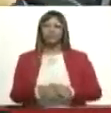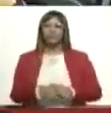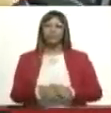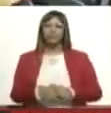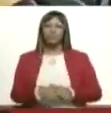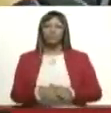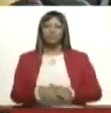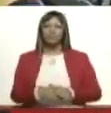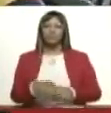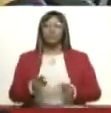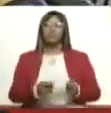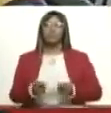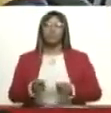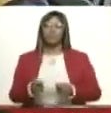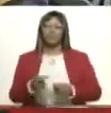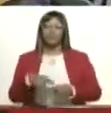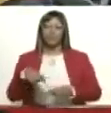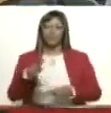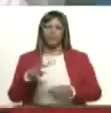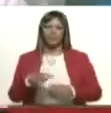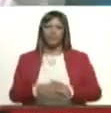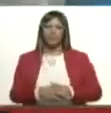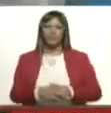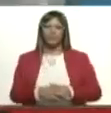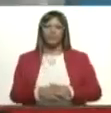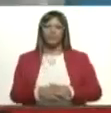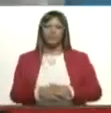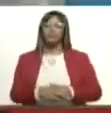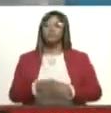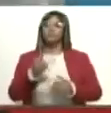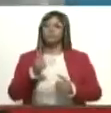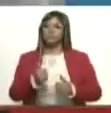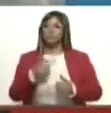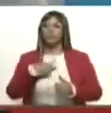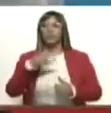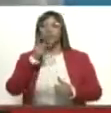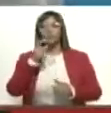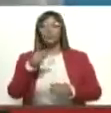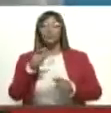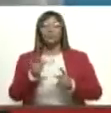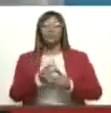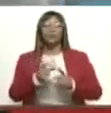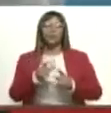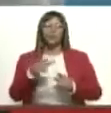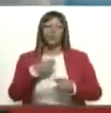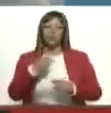formularlas a la Contraloría General de la República. Bien, escucharon ustedes entonces la intervención del diputado José Brito.